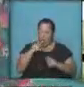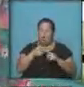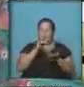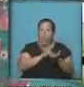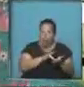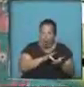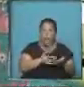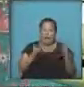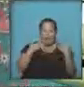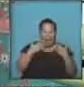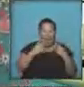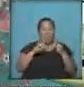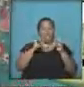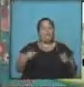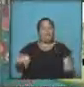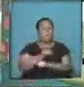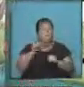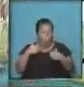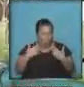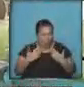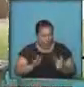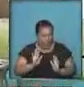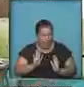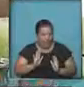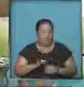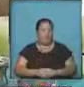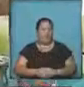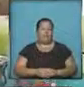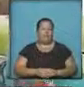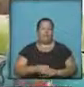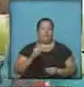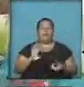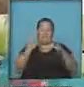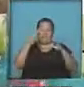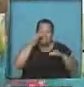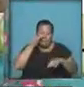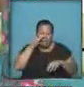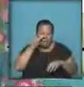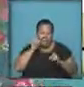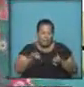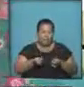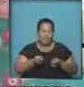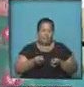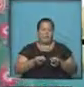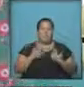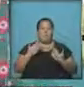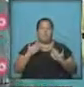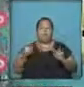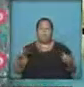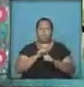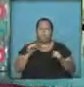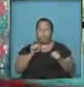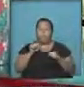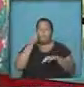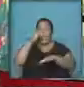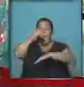contacto, por calor, sino la explosión que puede, además de quemar la piel, permitir el impacto debajo